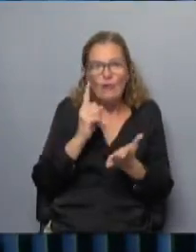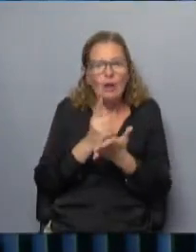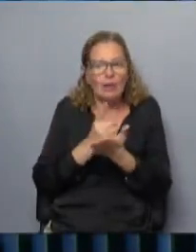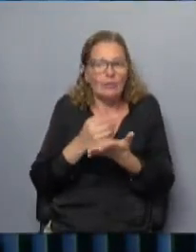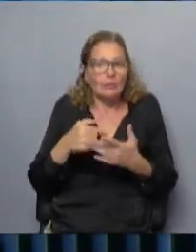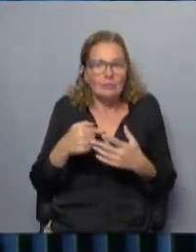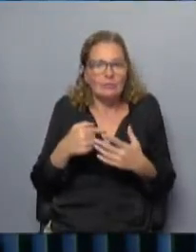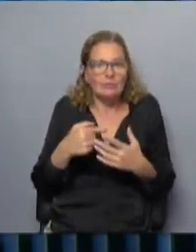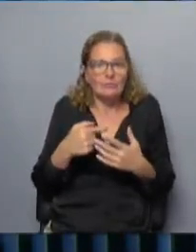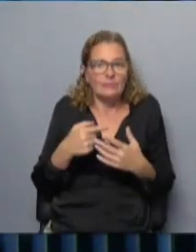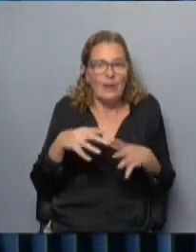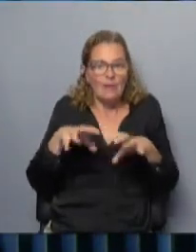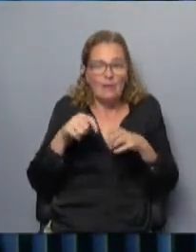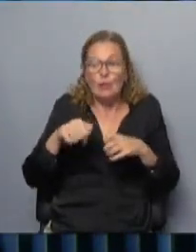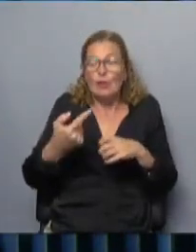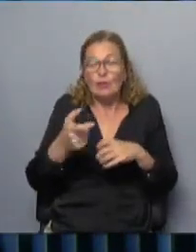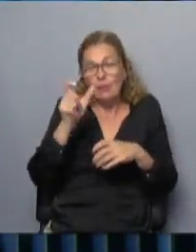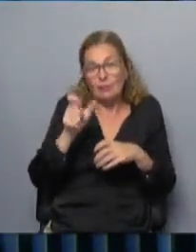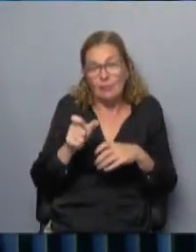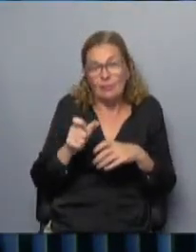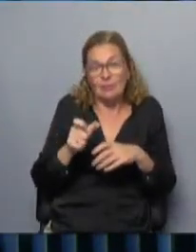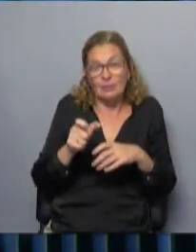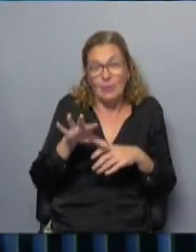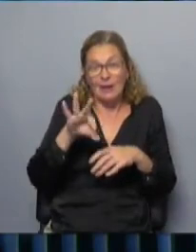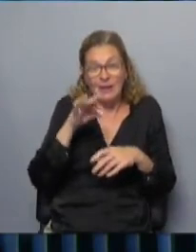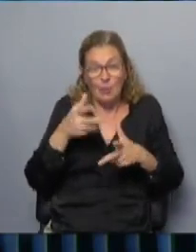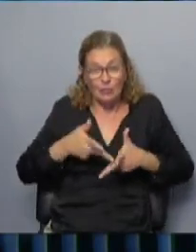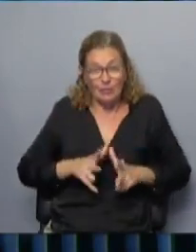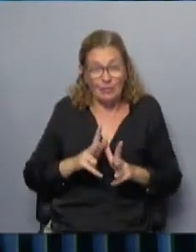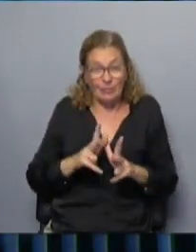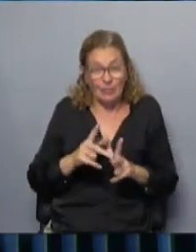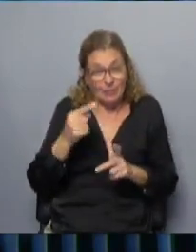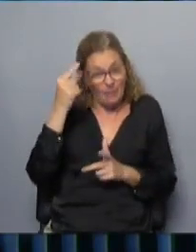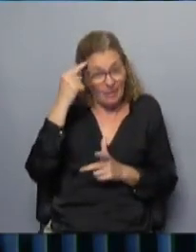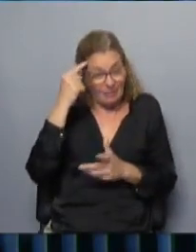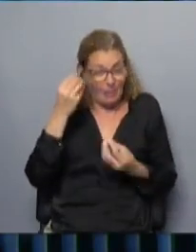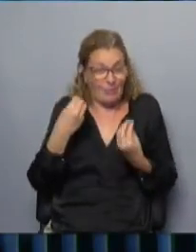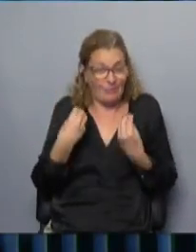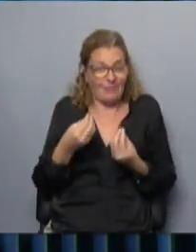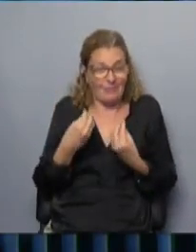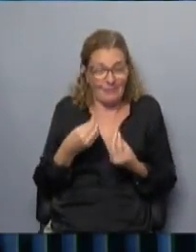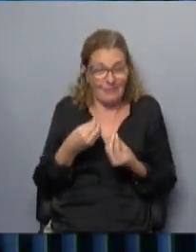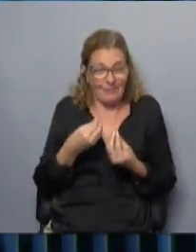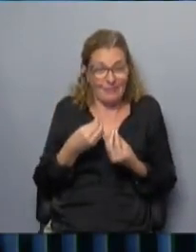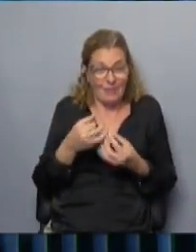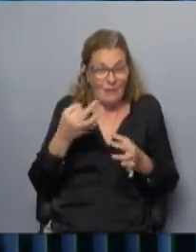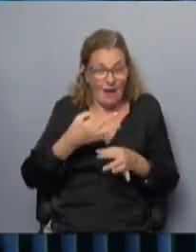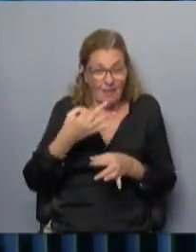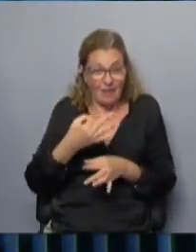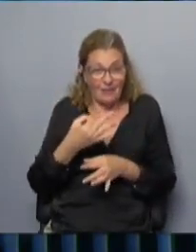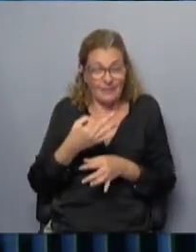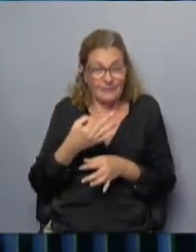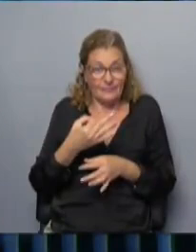porque además venimos de otros porque además ni siquiera elegimos cuando nacemos que nos creemos de última en realidad